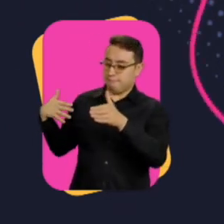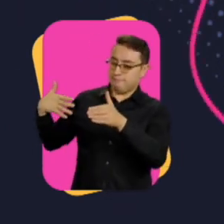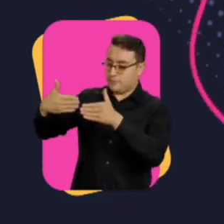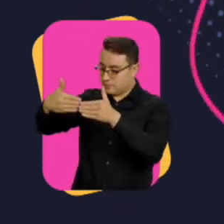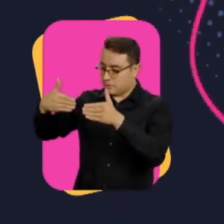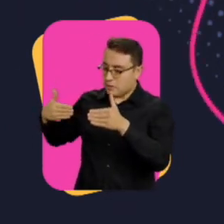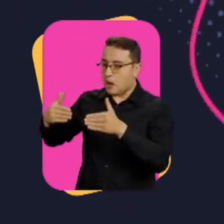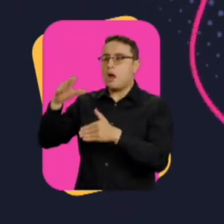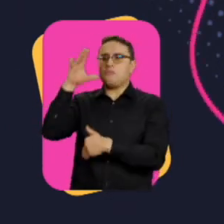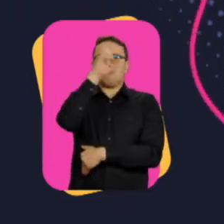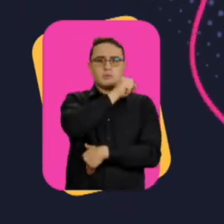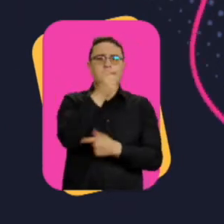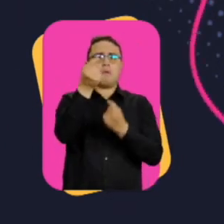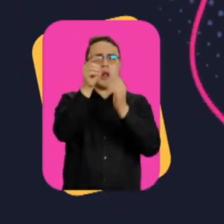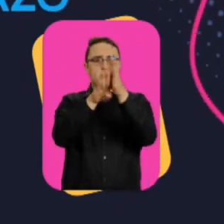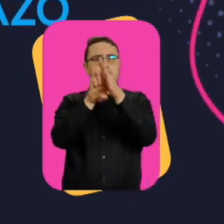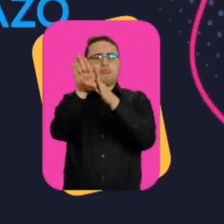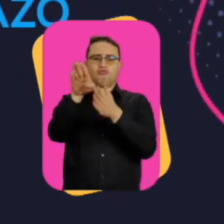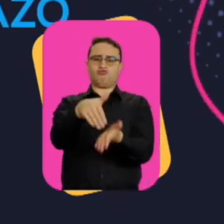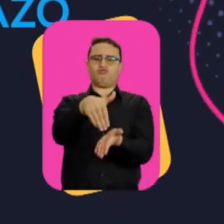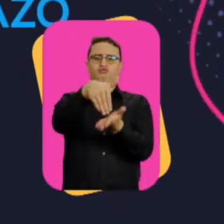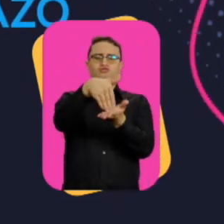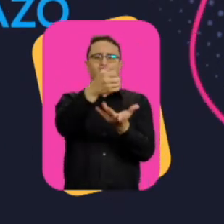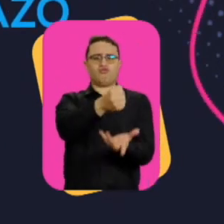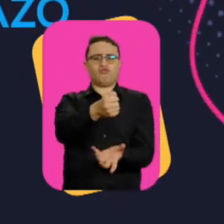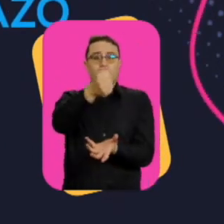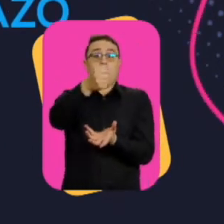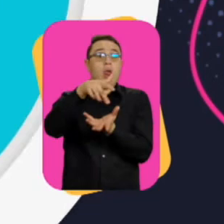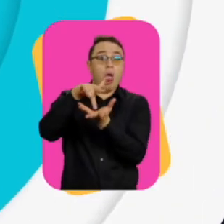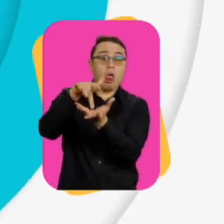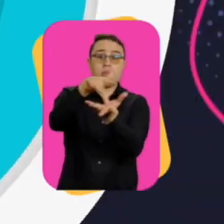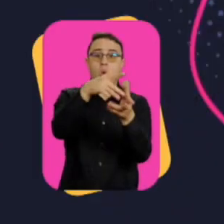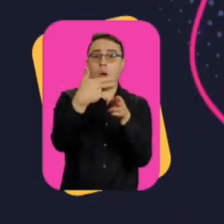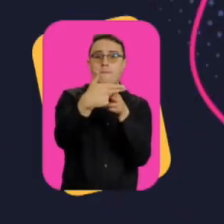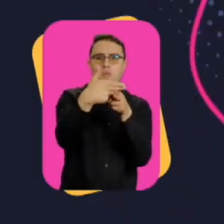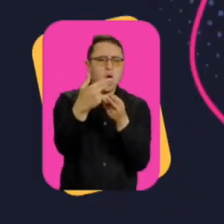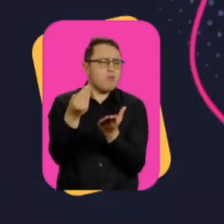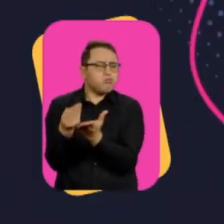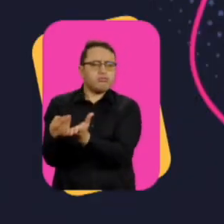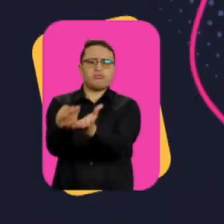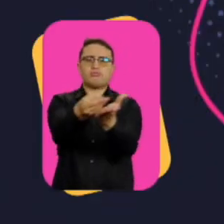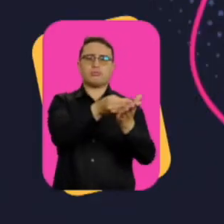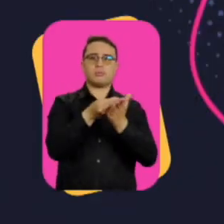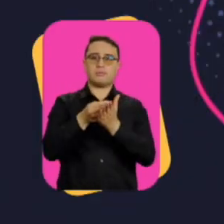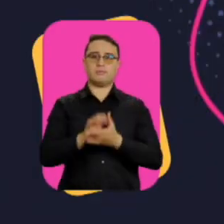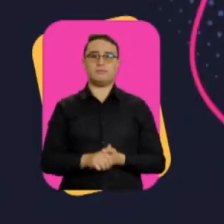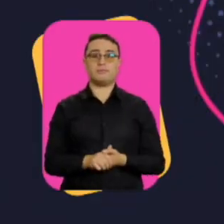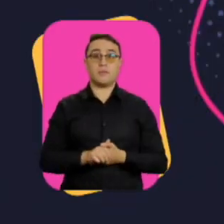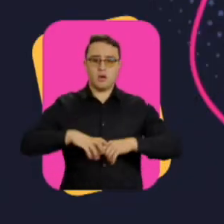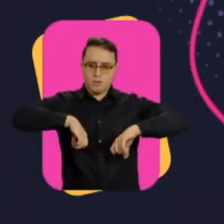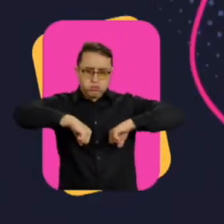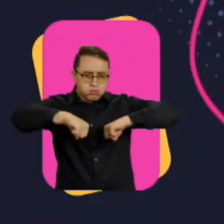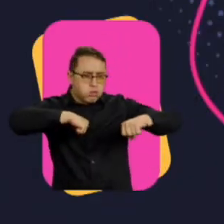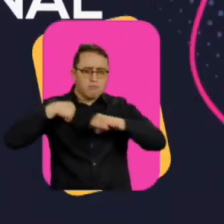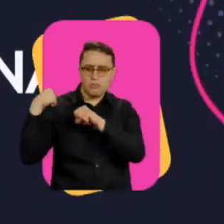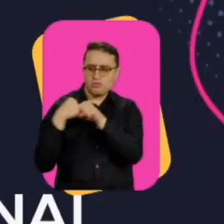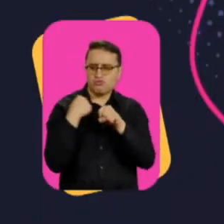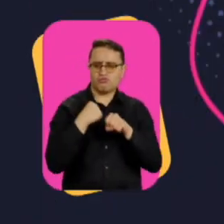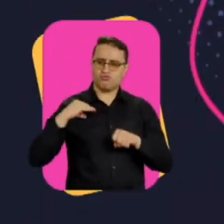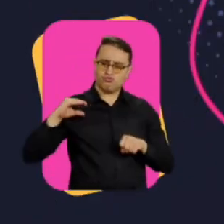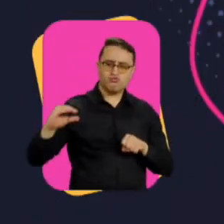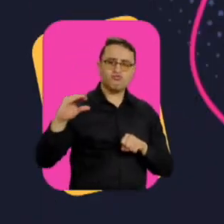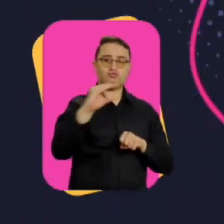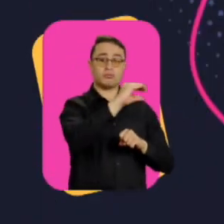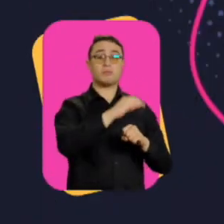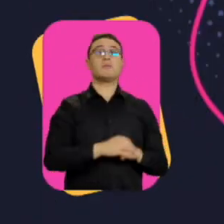solidez económica del canal y la capacidad de saldar deuda a corto plazo. Margen operacional. Los